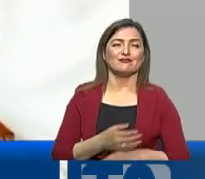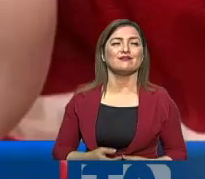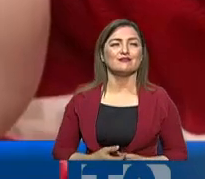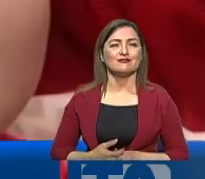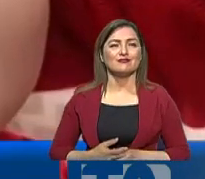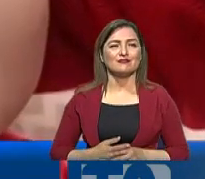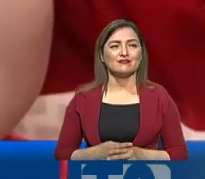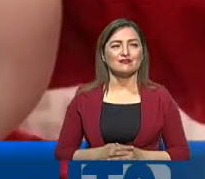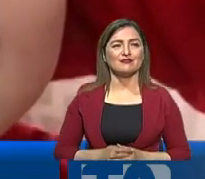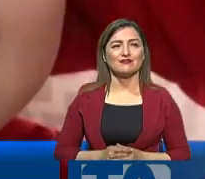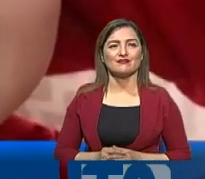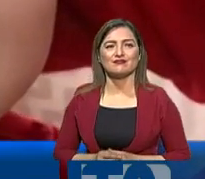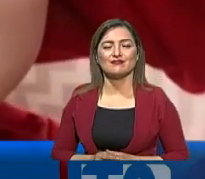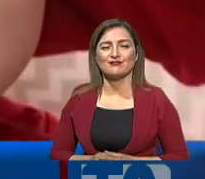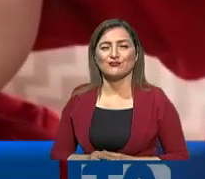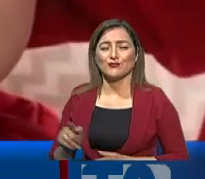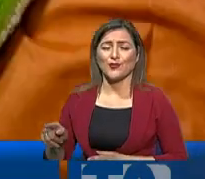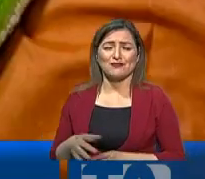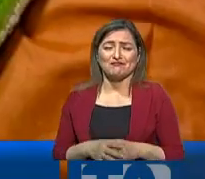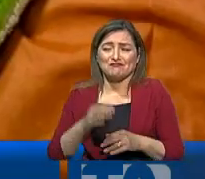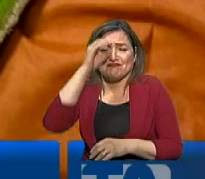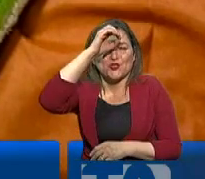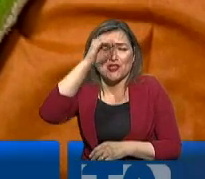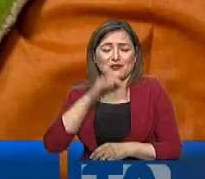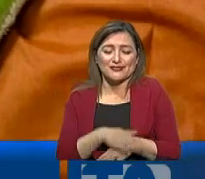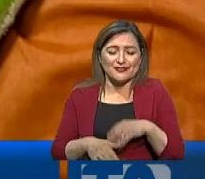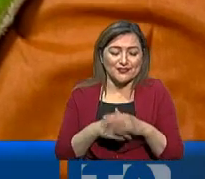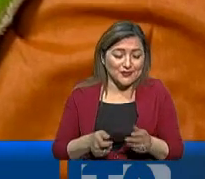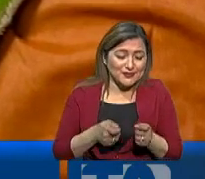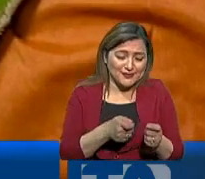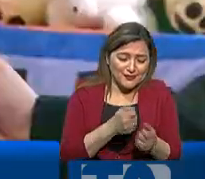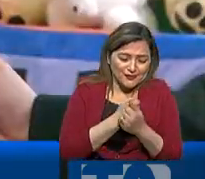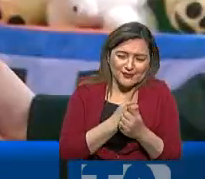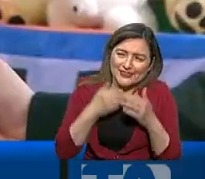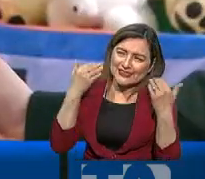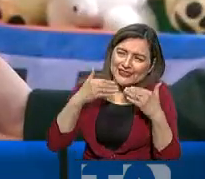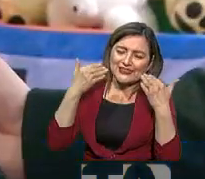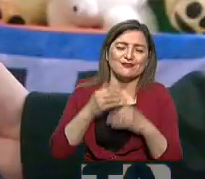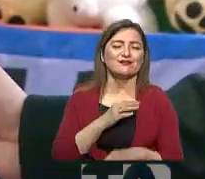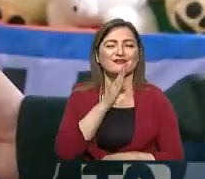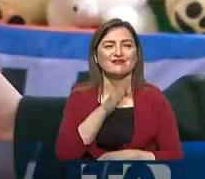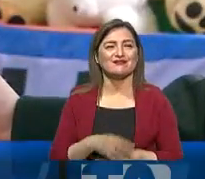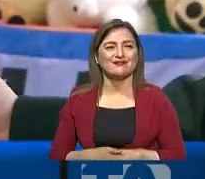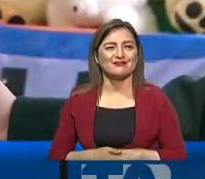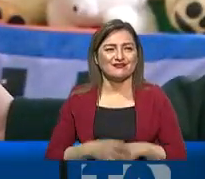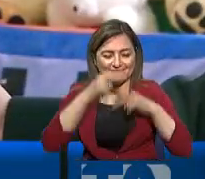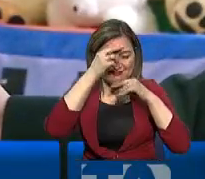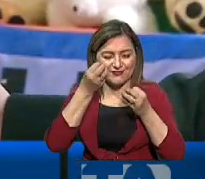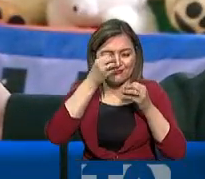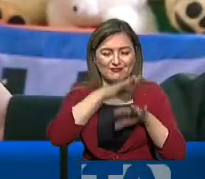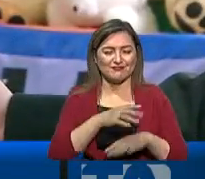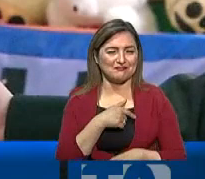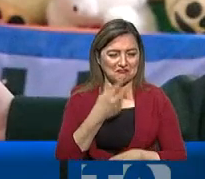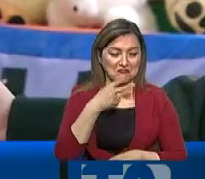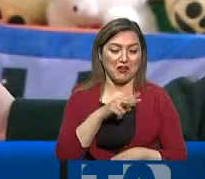a su inocencia es tan grande que todo lo recibe con una sonrisa sin embargo después que le dijimos la noticia pues